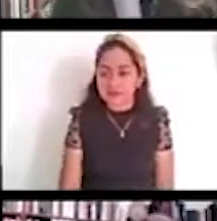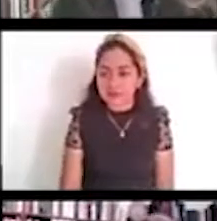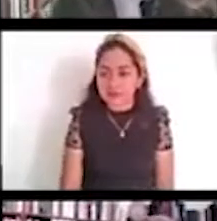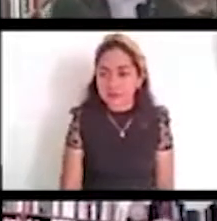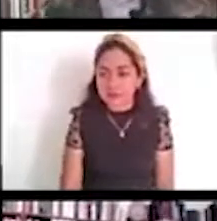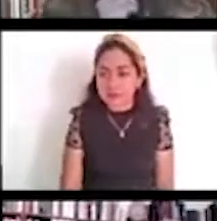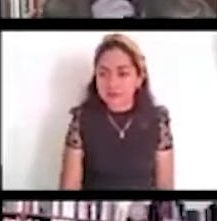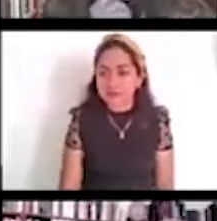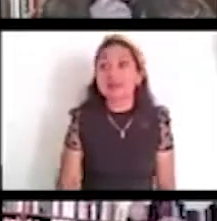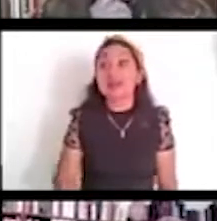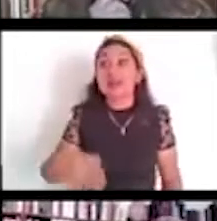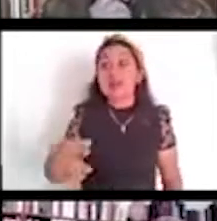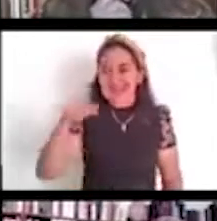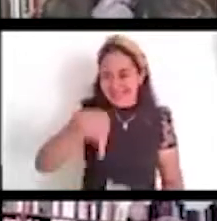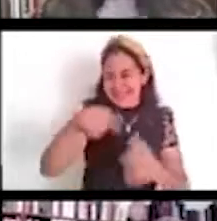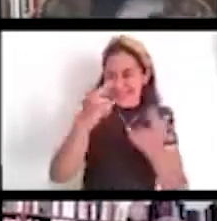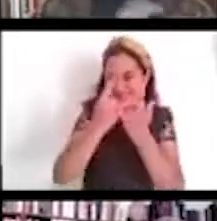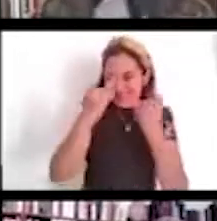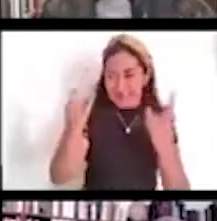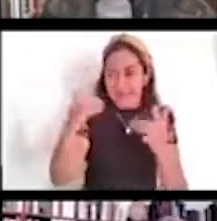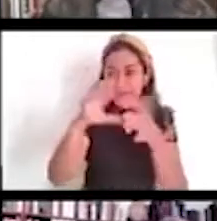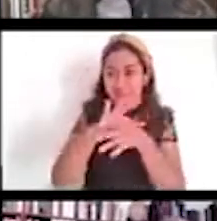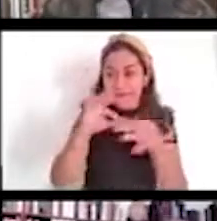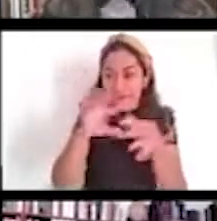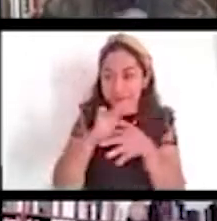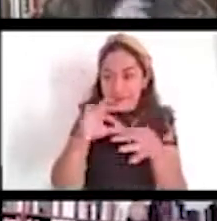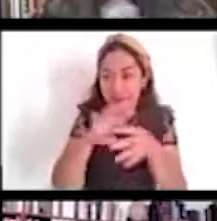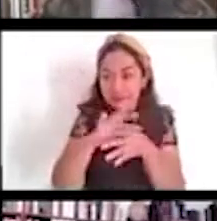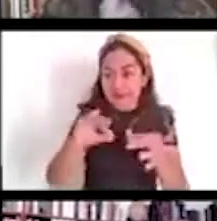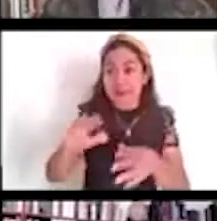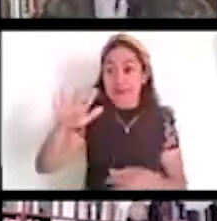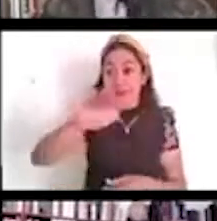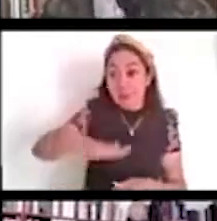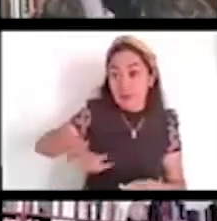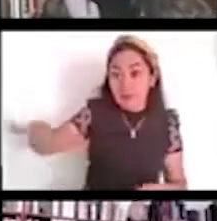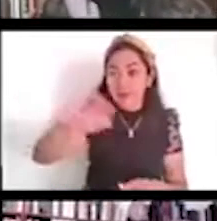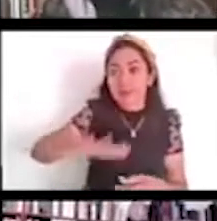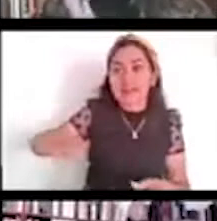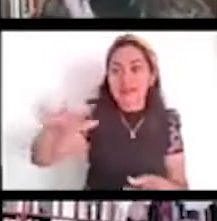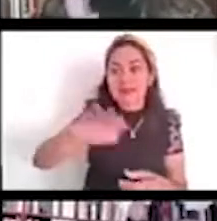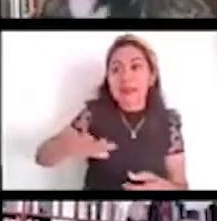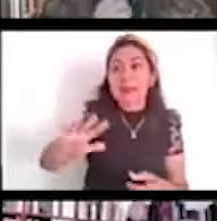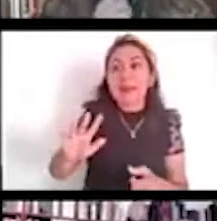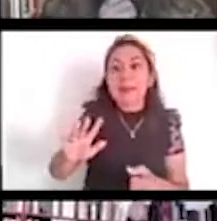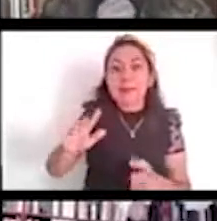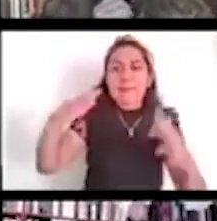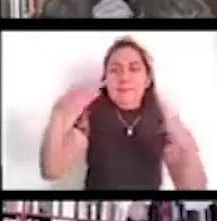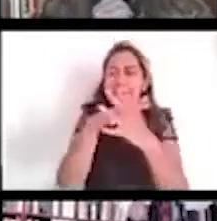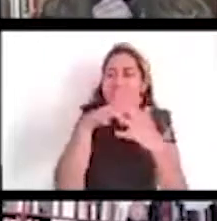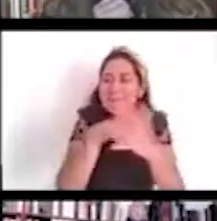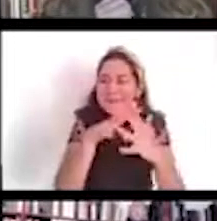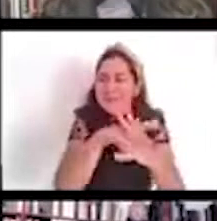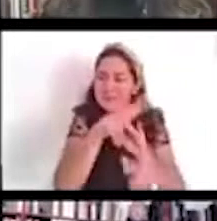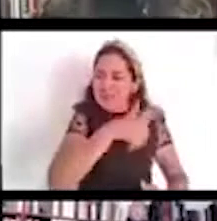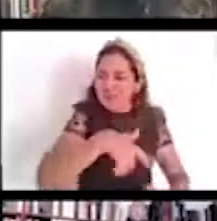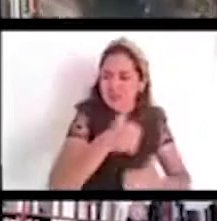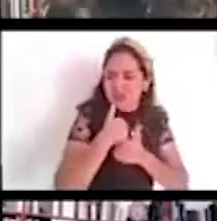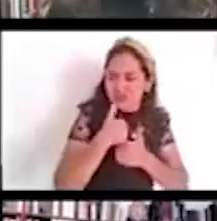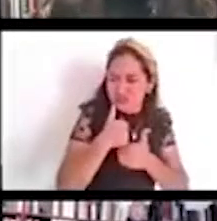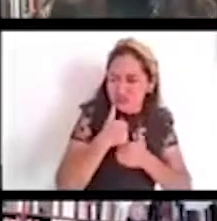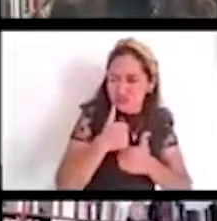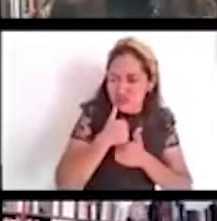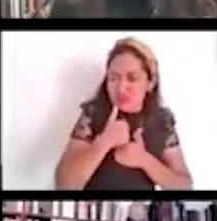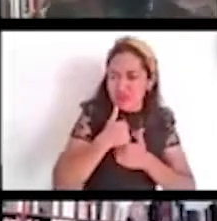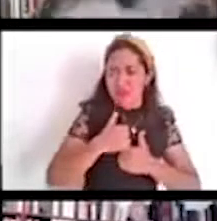López Austin nos comenta que este posclásico tardío se caracteriza precisamente por las luchas de estados militaristas, ¿no? Y que someten